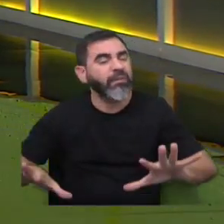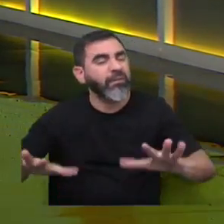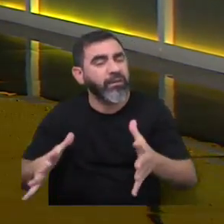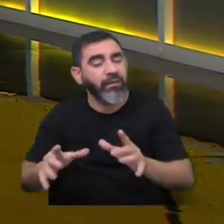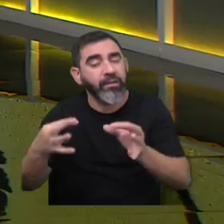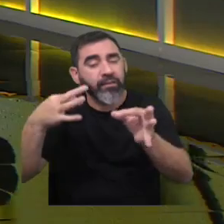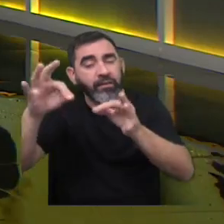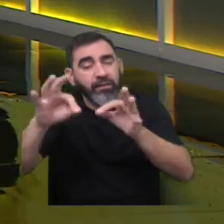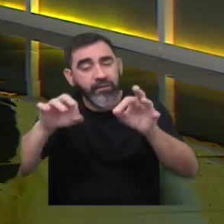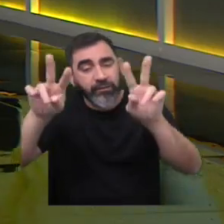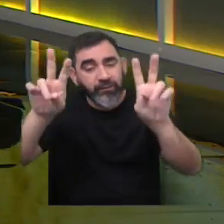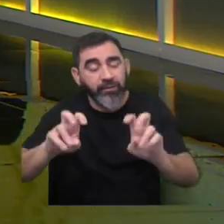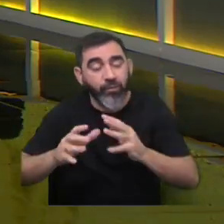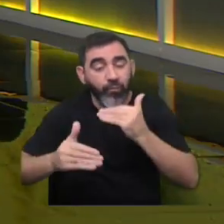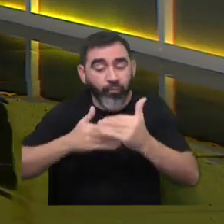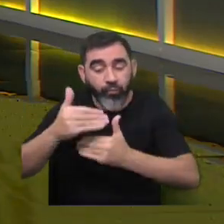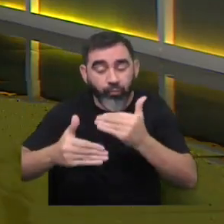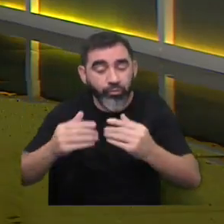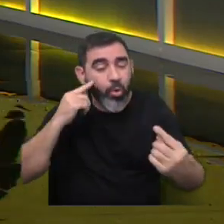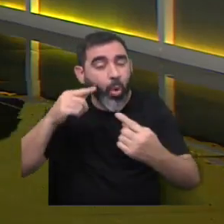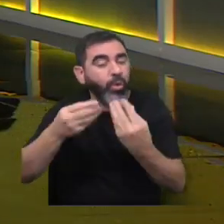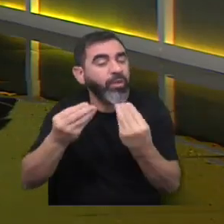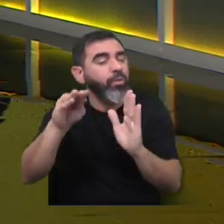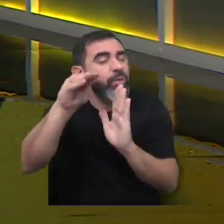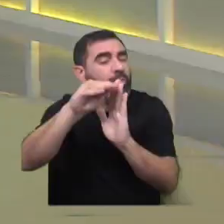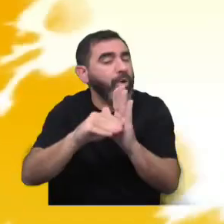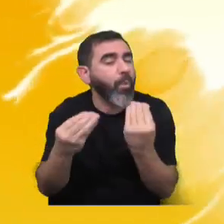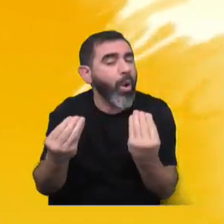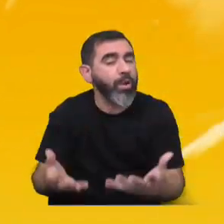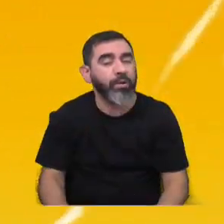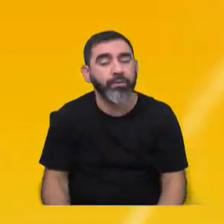algunos detalles que tienen que ver con el funcionamiento y los objetivos de este programa.